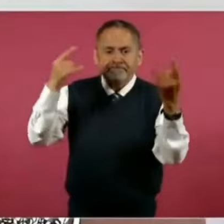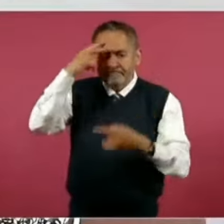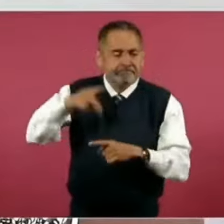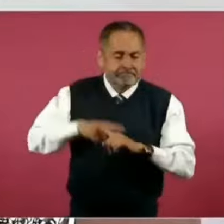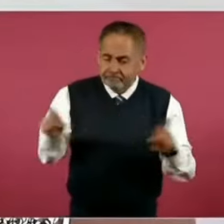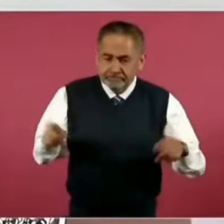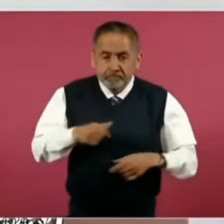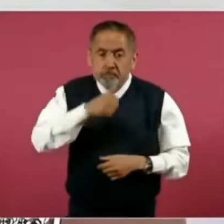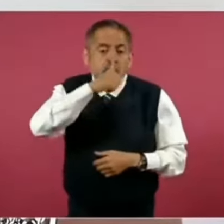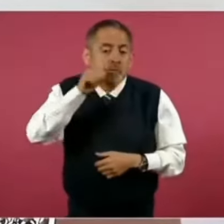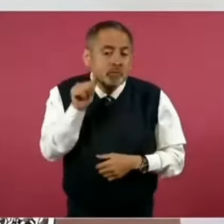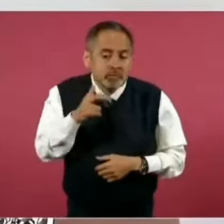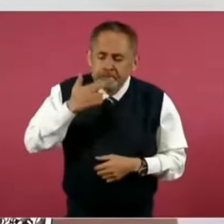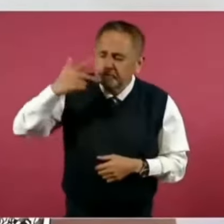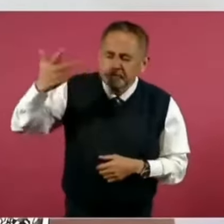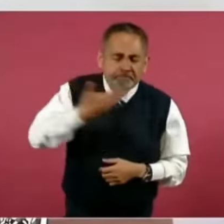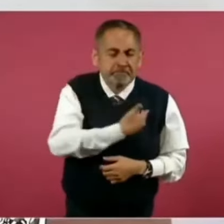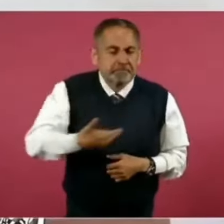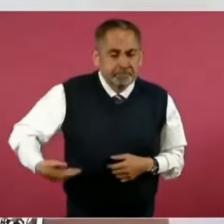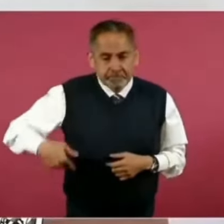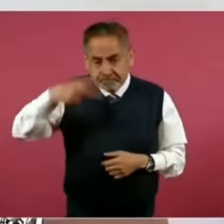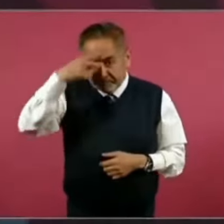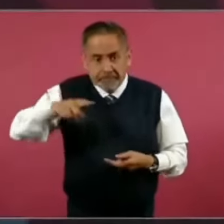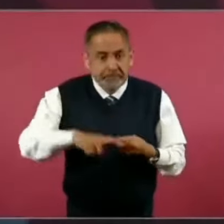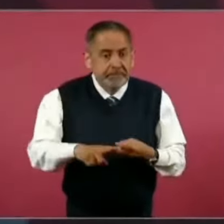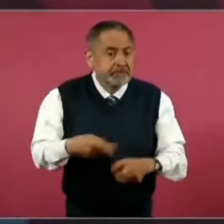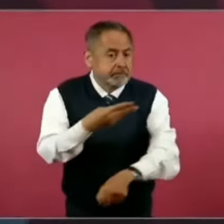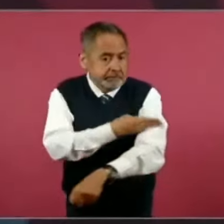mejor presidente de México. Madero,